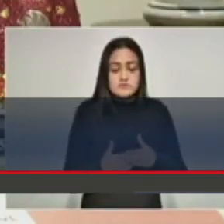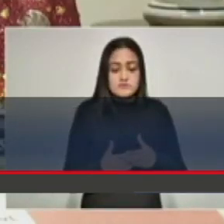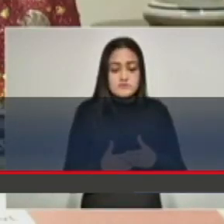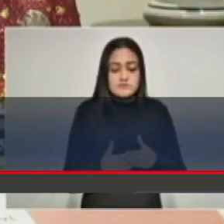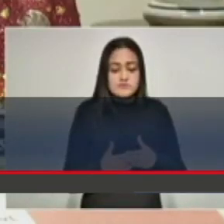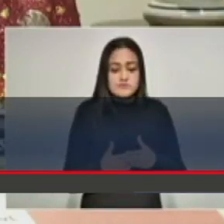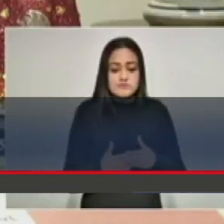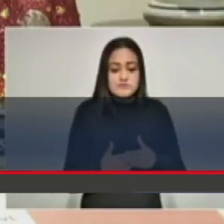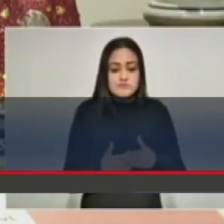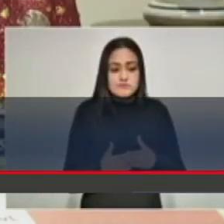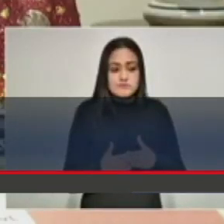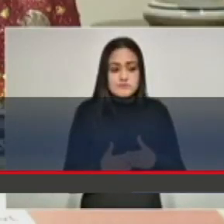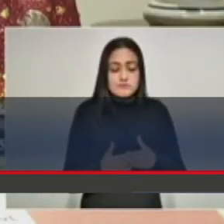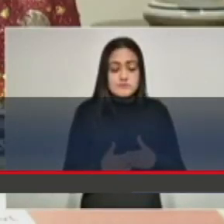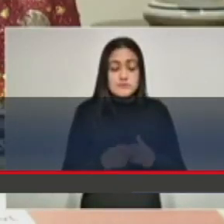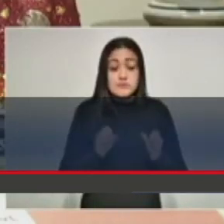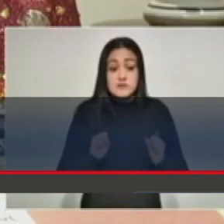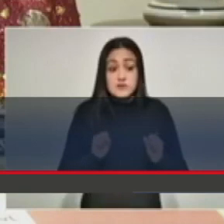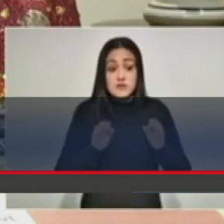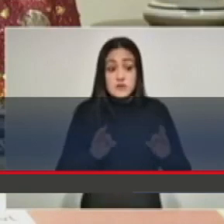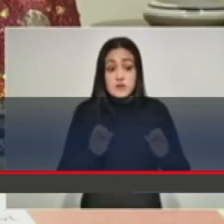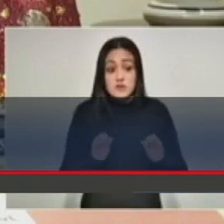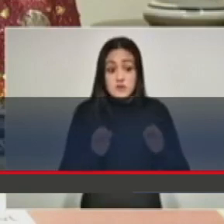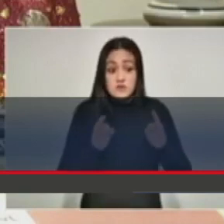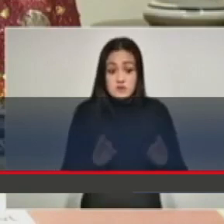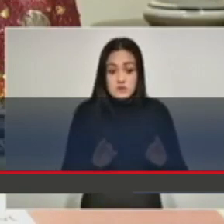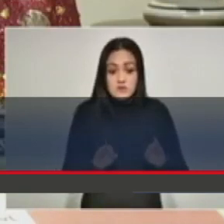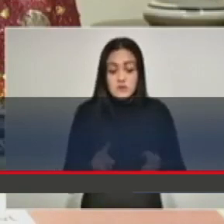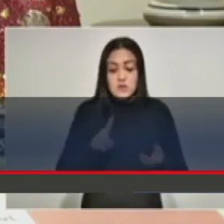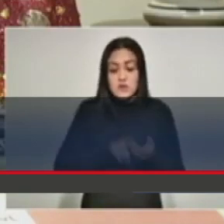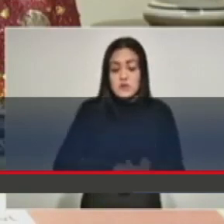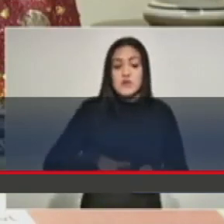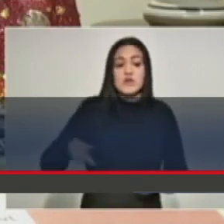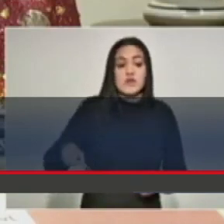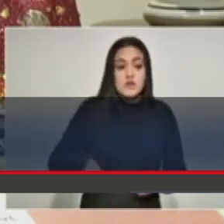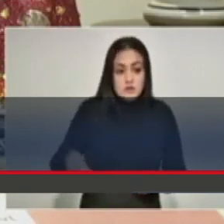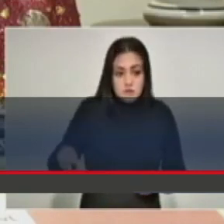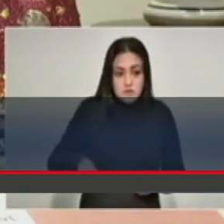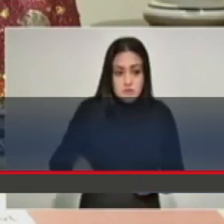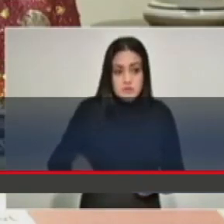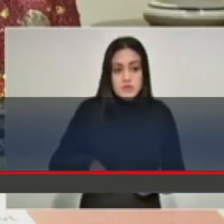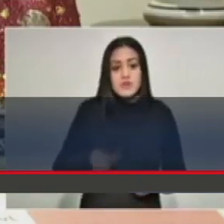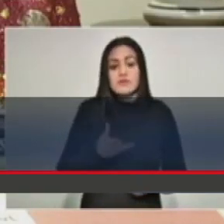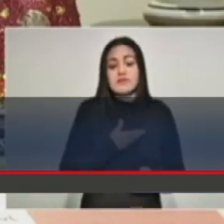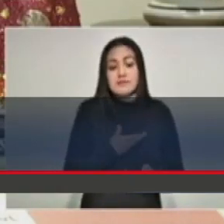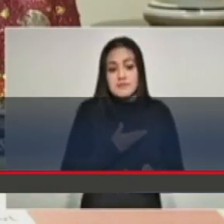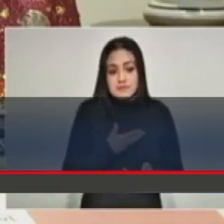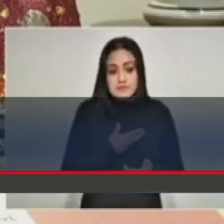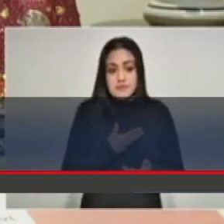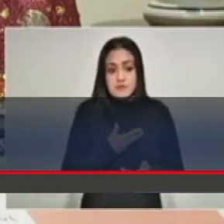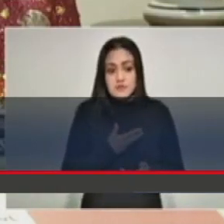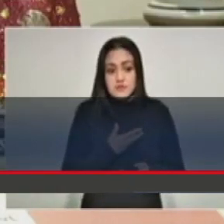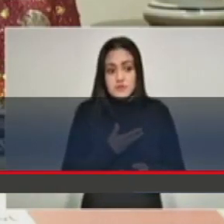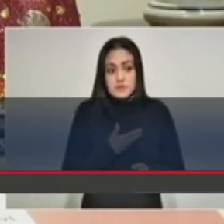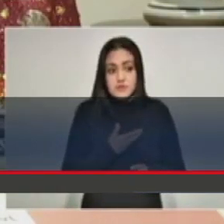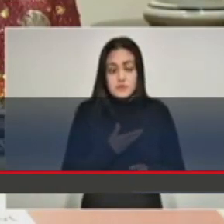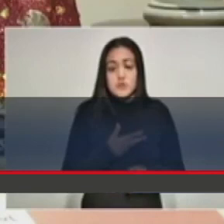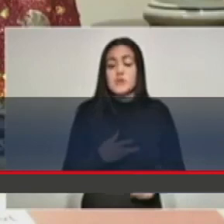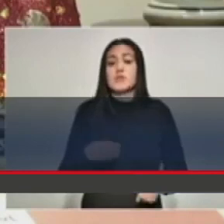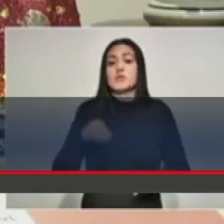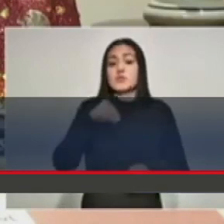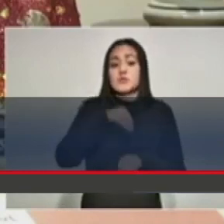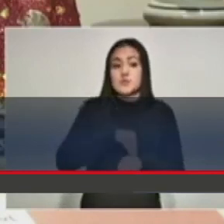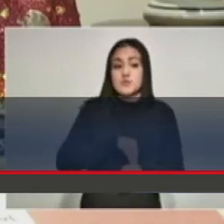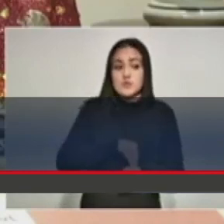Y las oficinas gubernamentales que están alojadas ahí tienen una